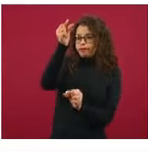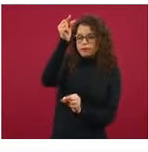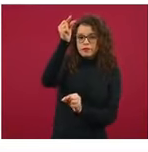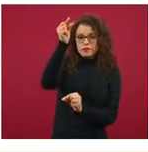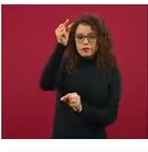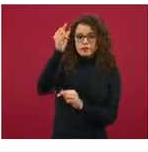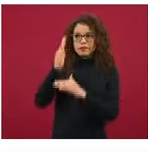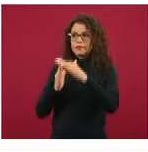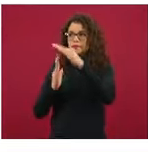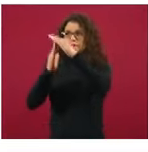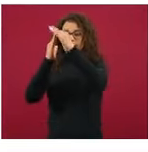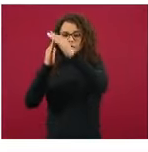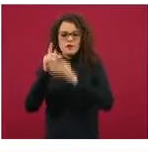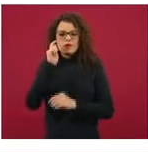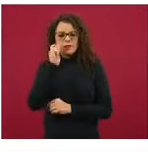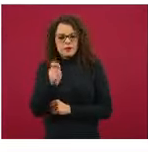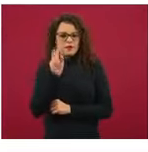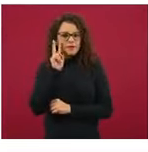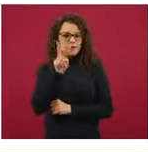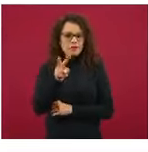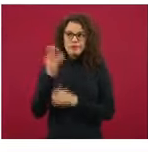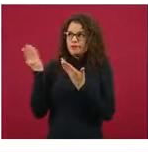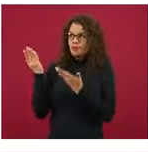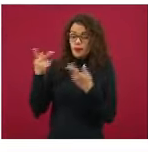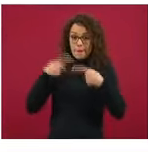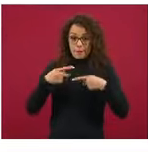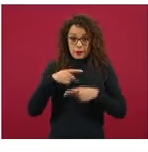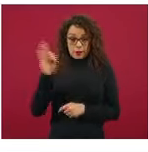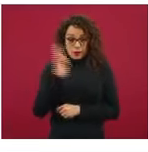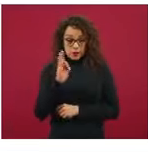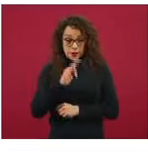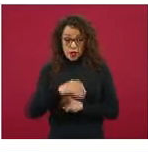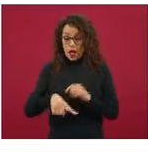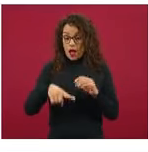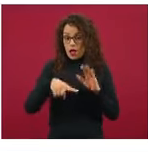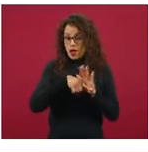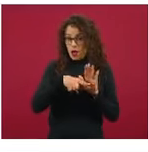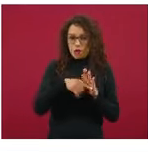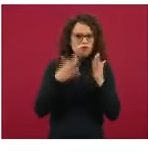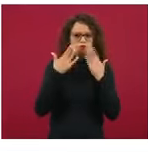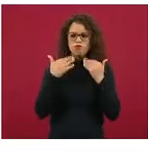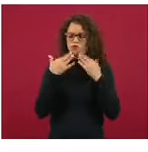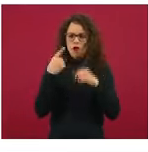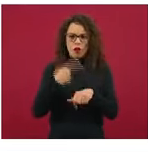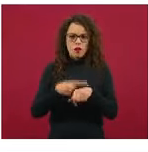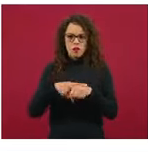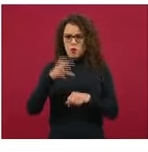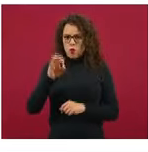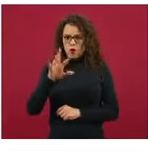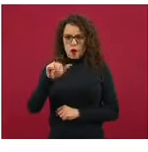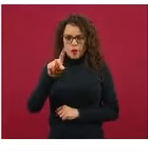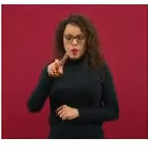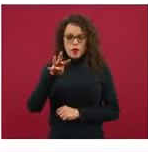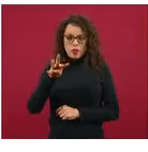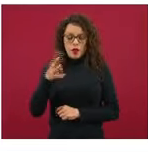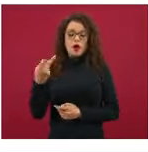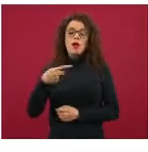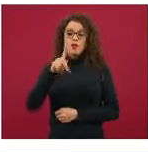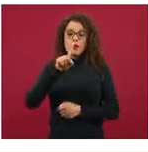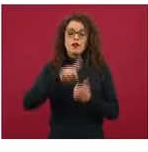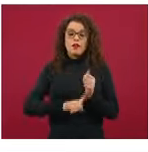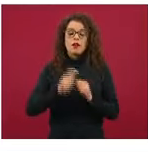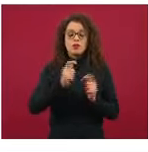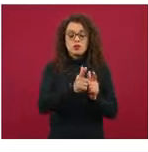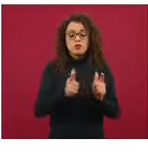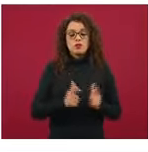de que finalmente esta persona salió negativa, es decir, no tuvo COVID-19, finalmente significó un grupo